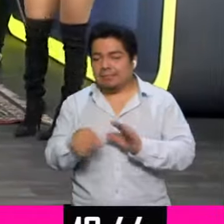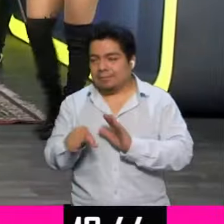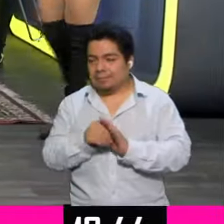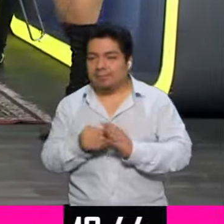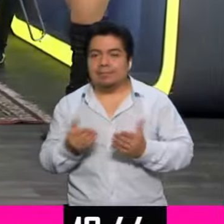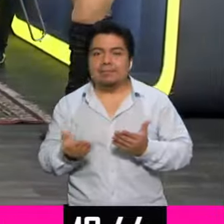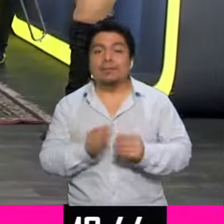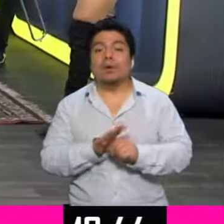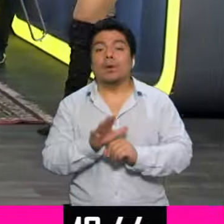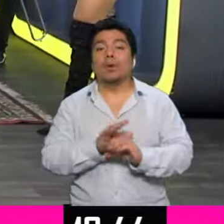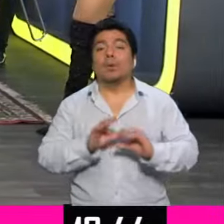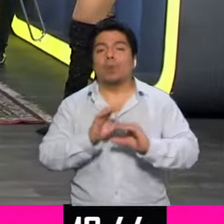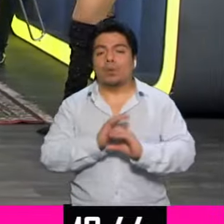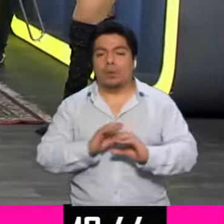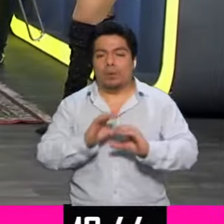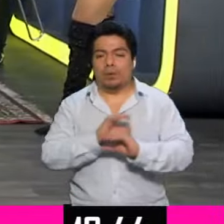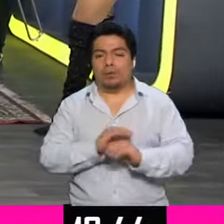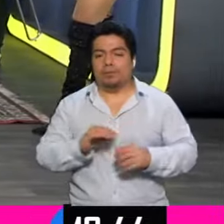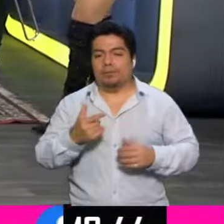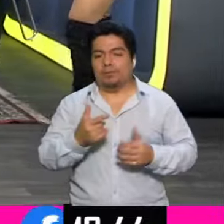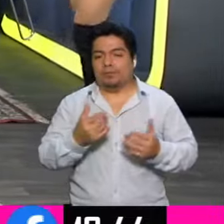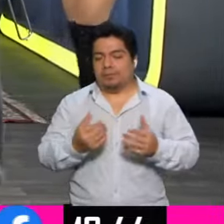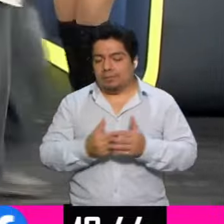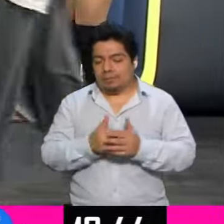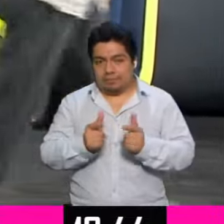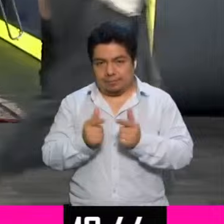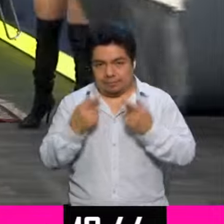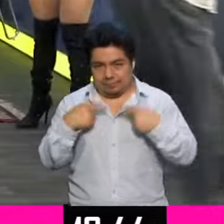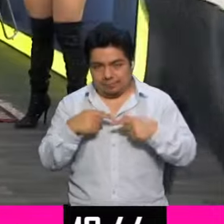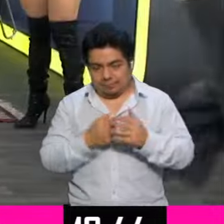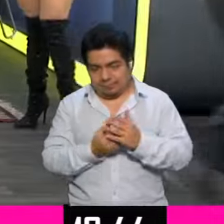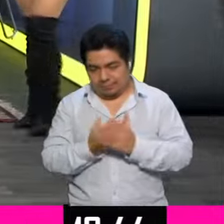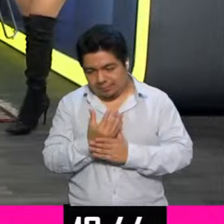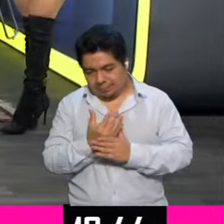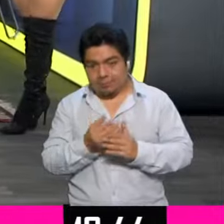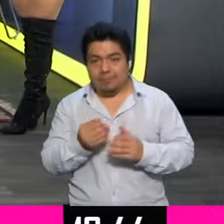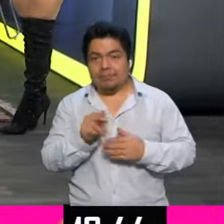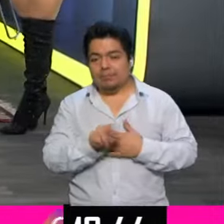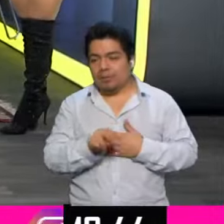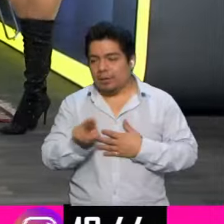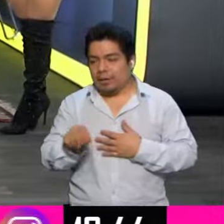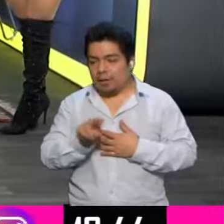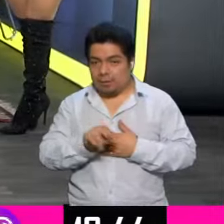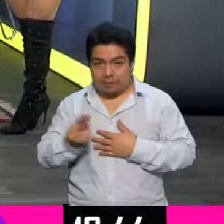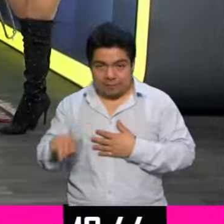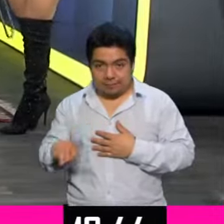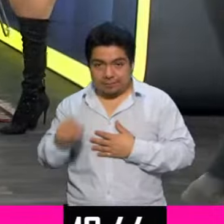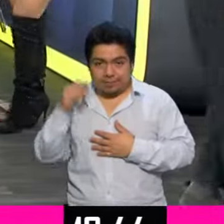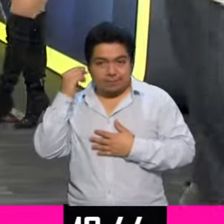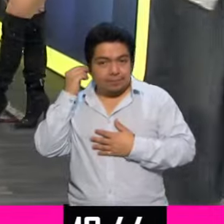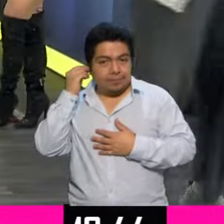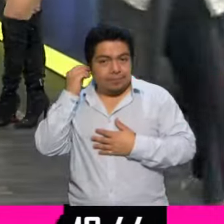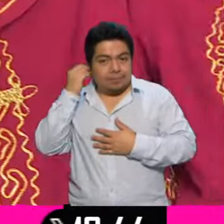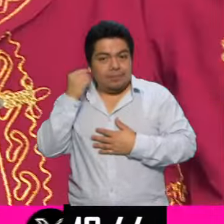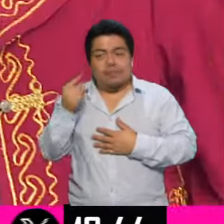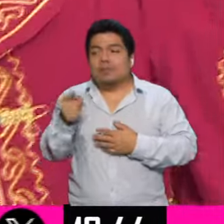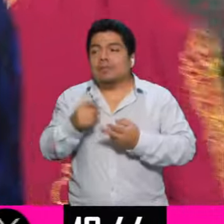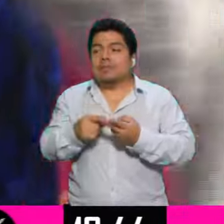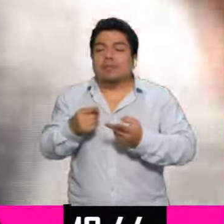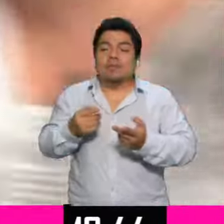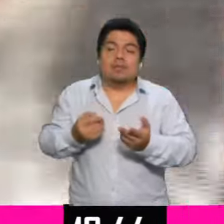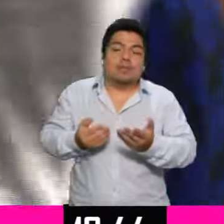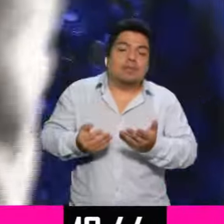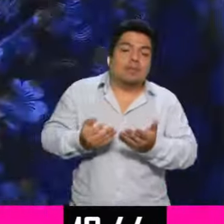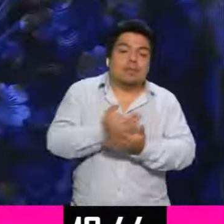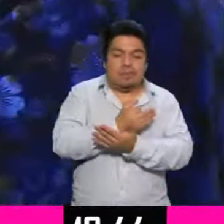Están promoviendo con la gente nueva. Claro que sí, estamos promoviendo Nunca Nunca y Tu Traición. Tu Traición